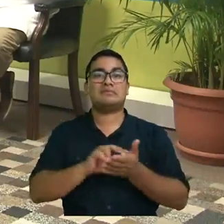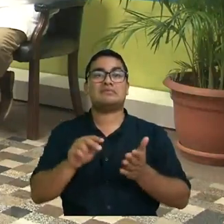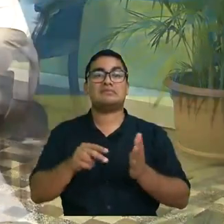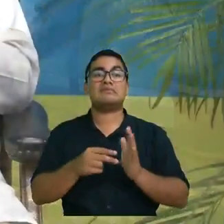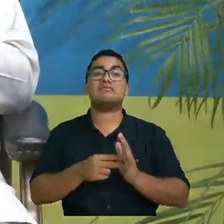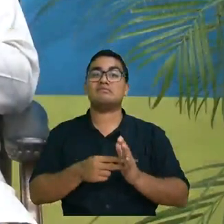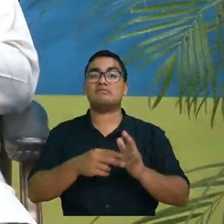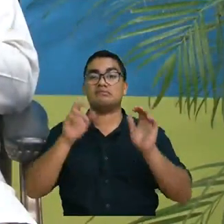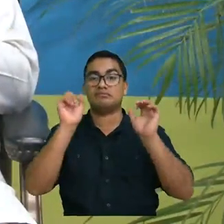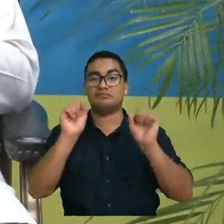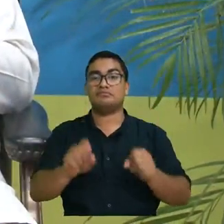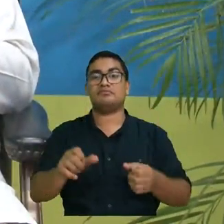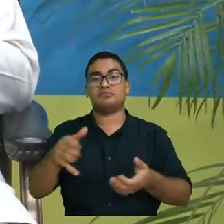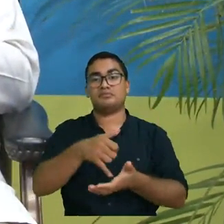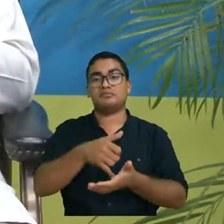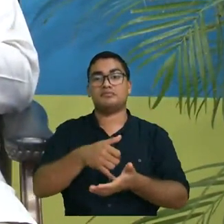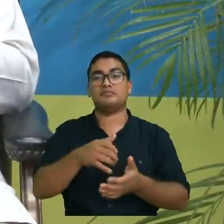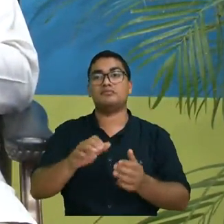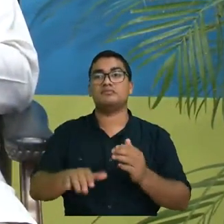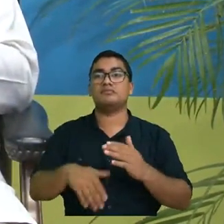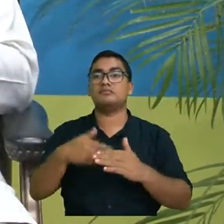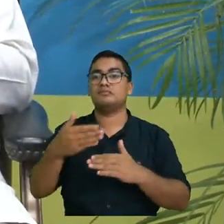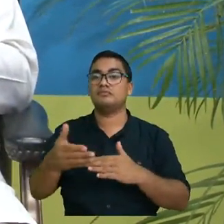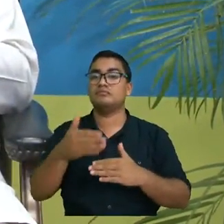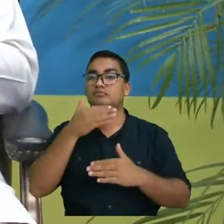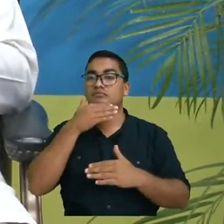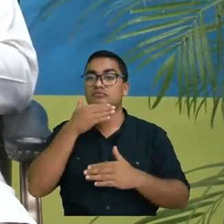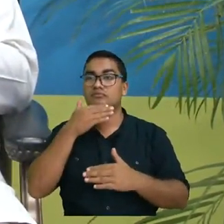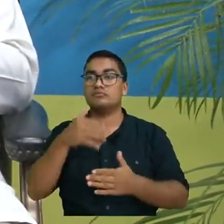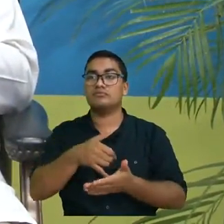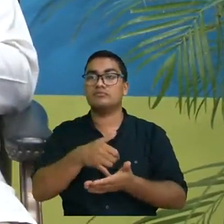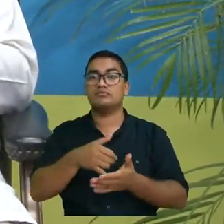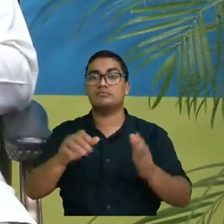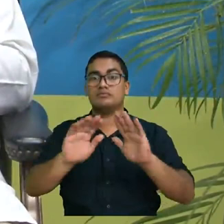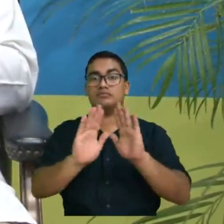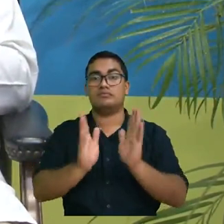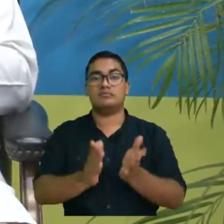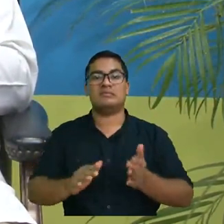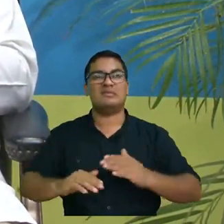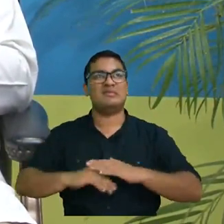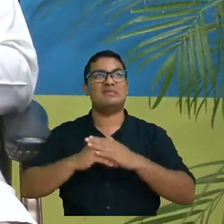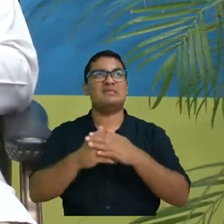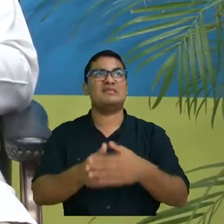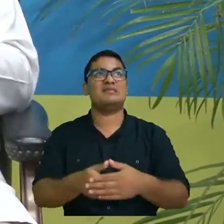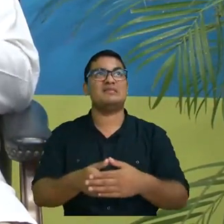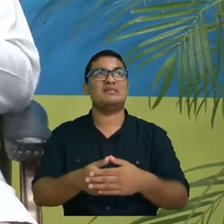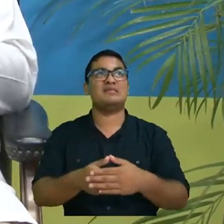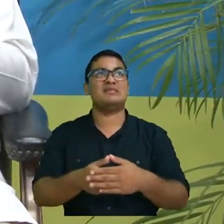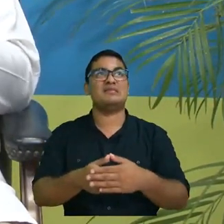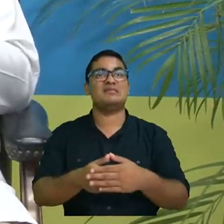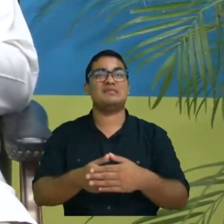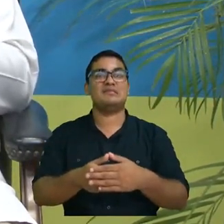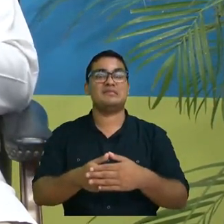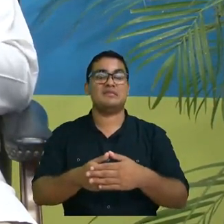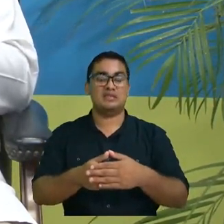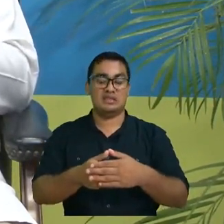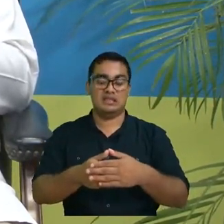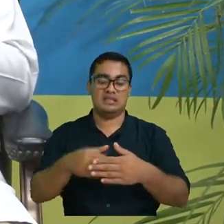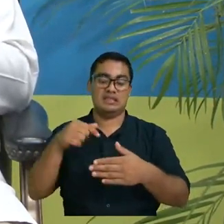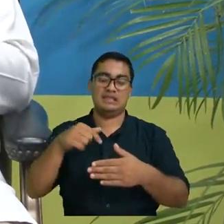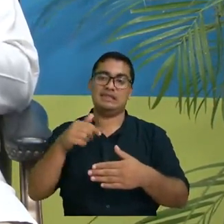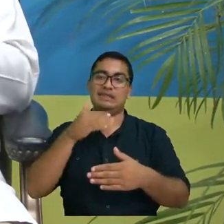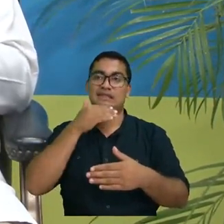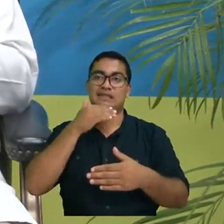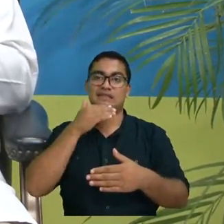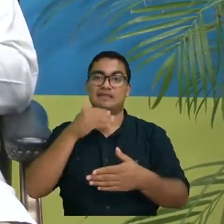bastante vulnerable. Después tenemos el otro grupo que es vulnerable, que son las mujeres embarazadas, que por su propio estado de embarazo